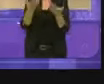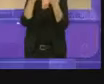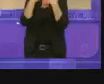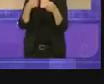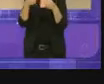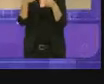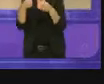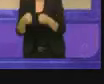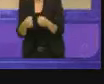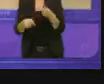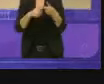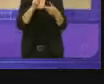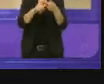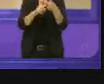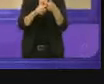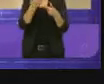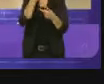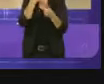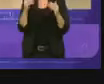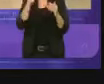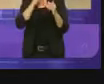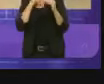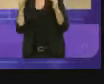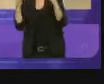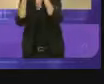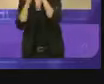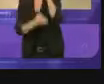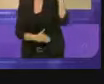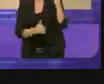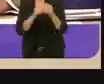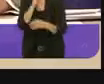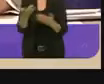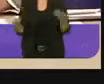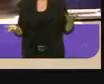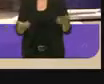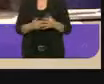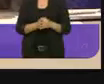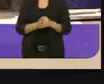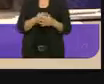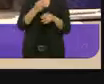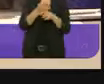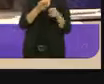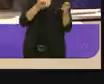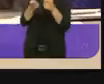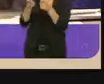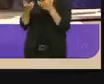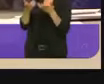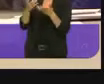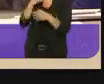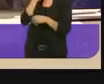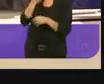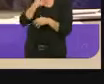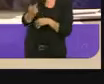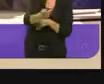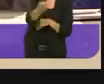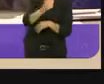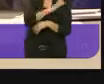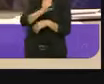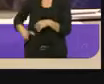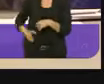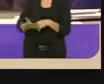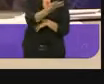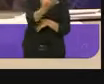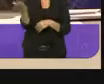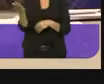ni menos desigual. Gracias, candidato. Como parte de la moderación activa les queremos preguntar candidata, candidatos,